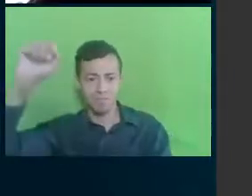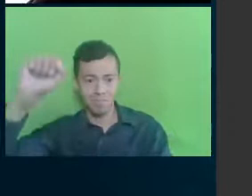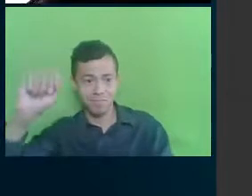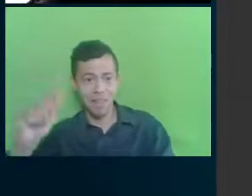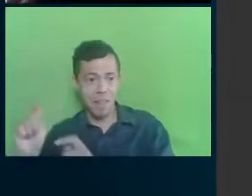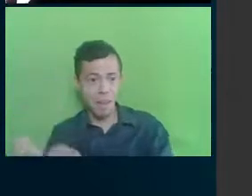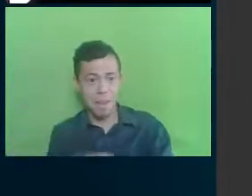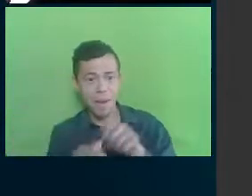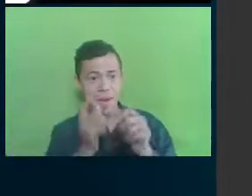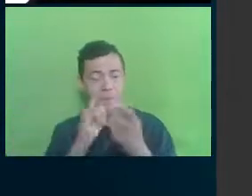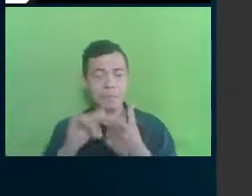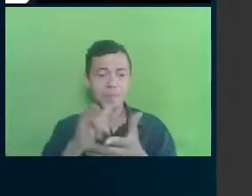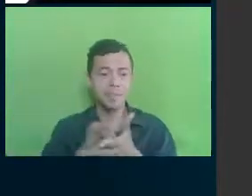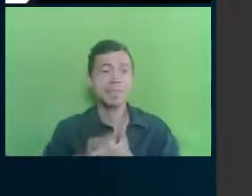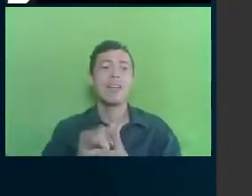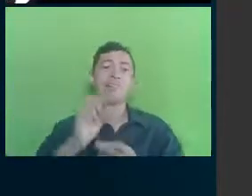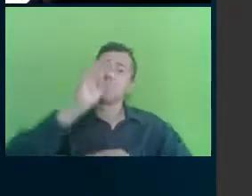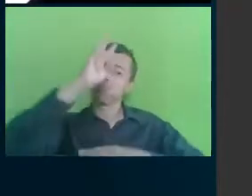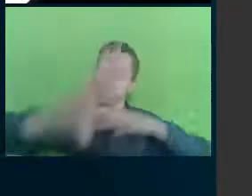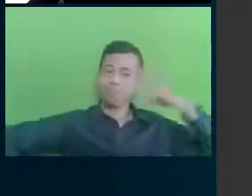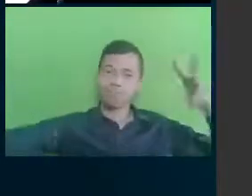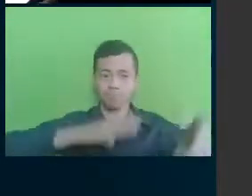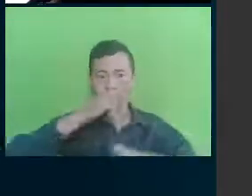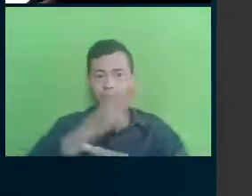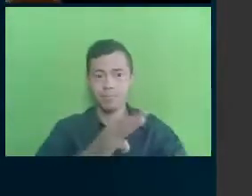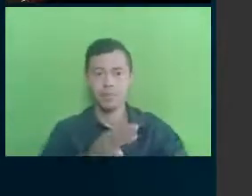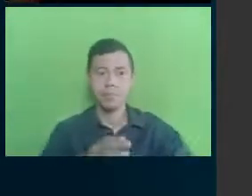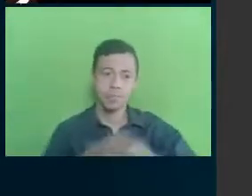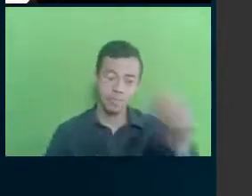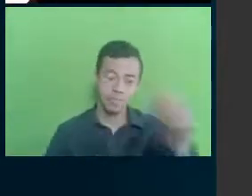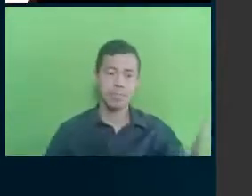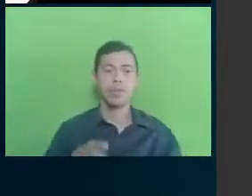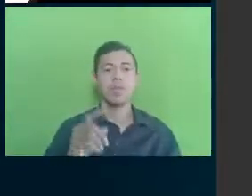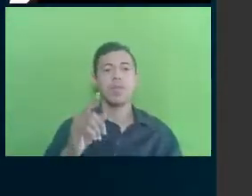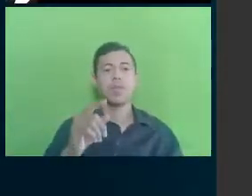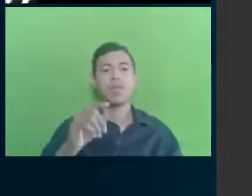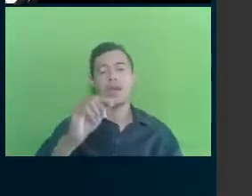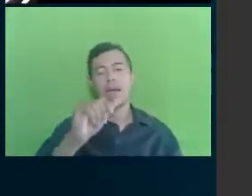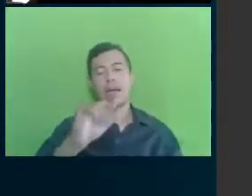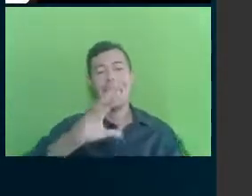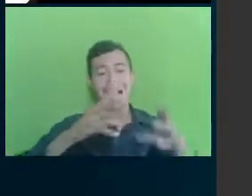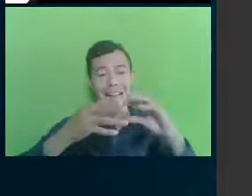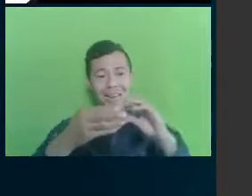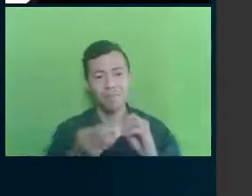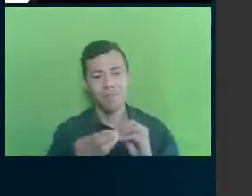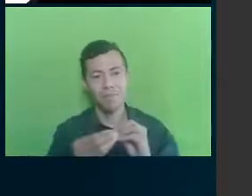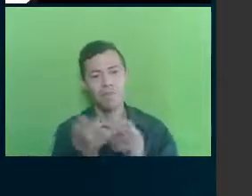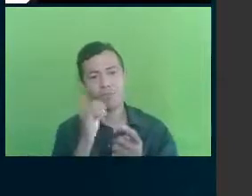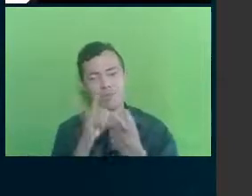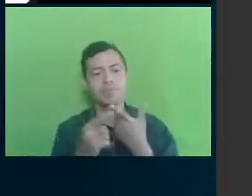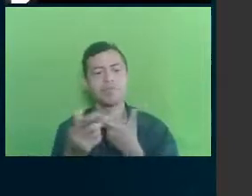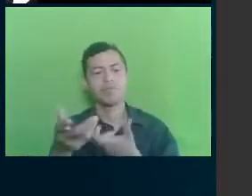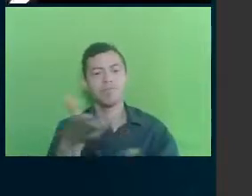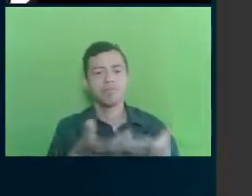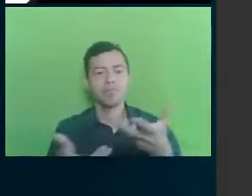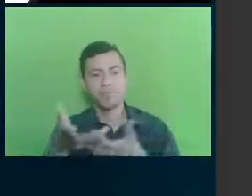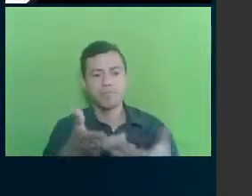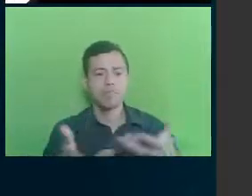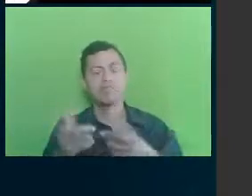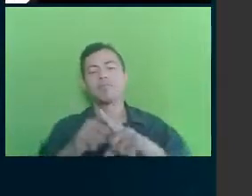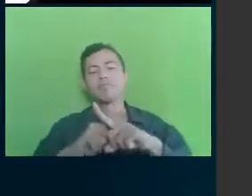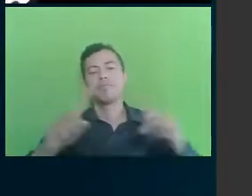Go a nivel mundial, y AlphaZero, el mismo algoritmo, pero con una iteración diferente,